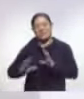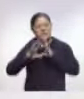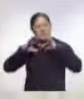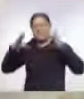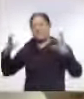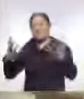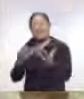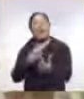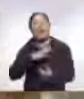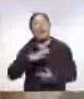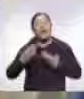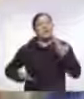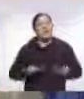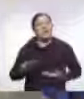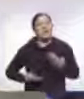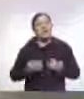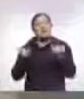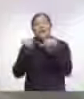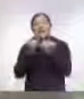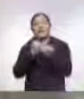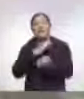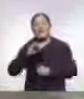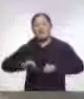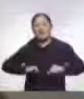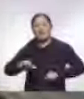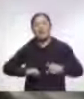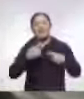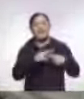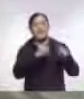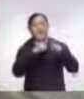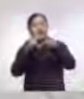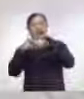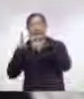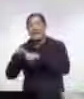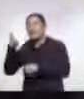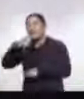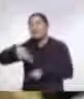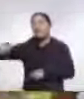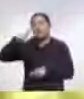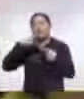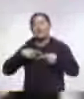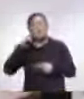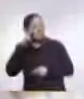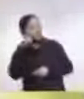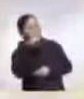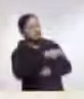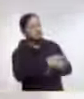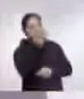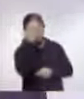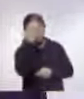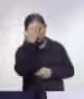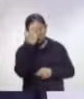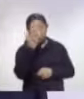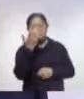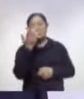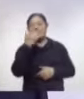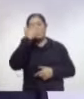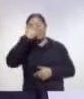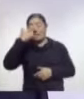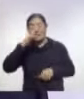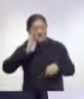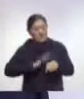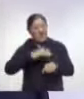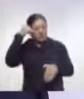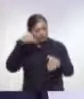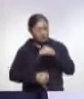danzante. Además, realizarán diversas actividades que permitan a los visitantes conocer más sobre el carnaval. El 17 en